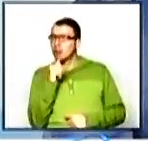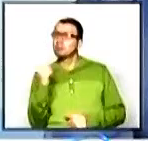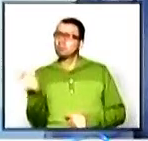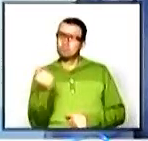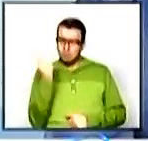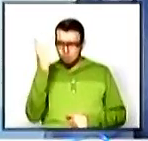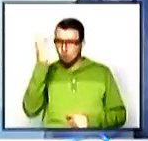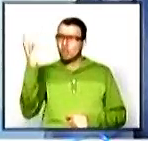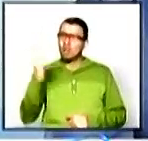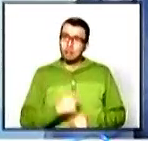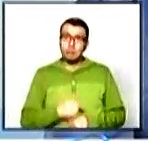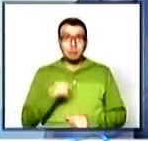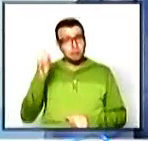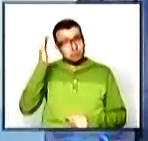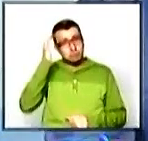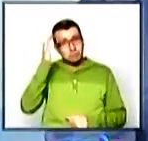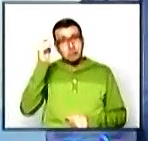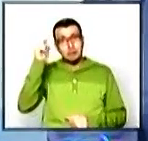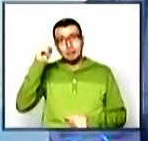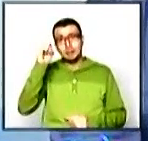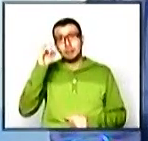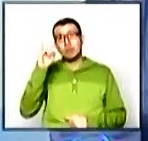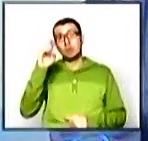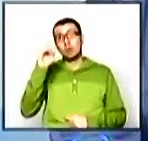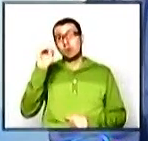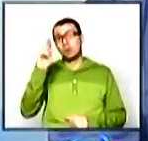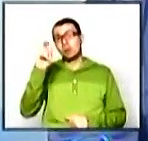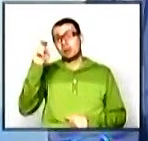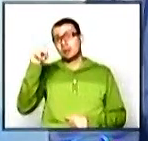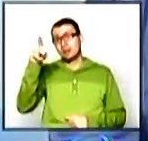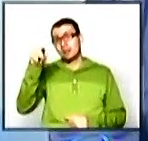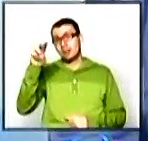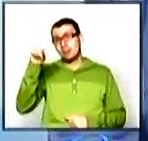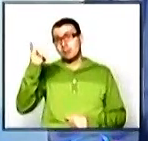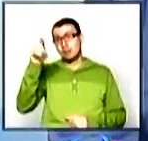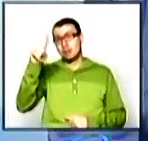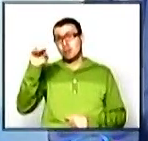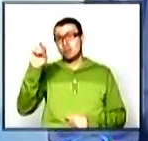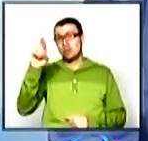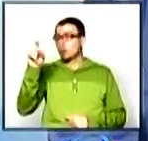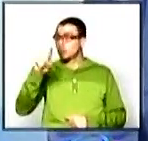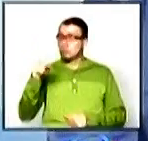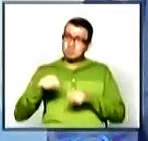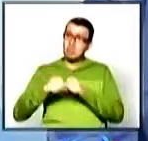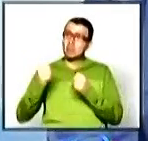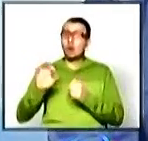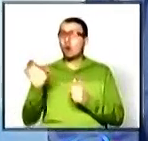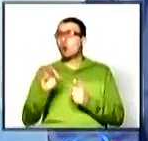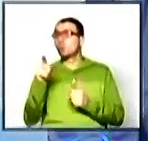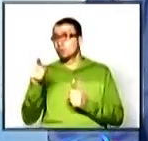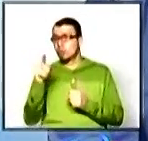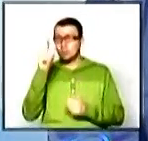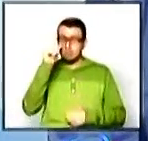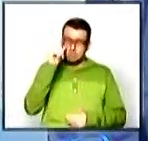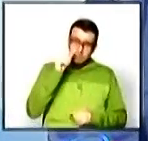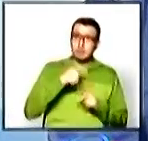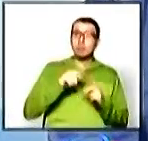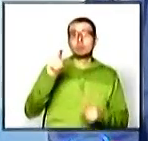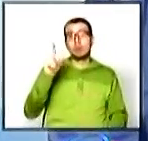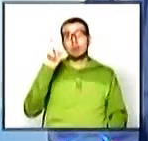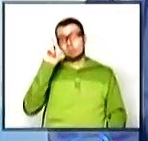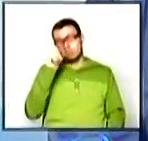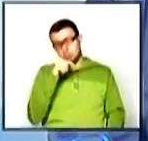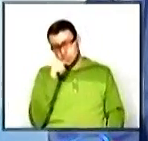porque se le alteraron los neurotransmisores o es que en el momento de conciliar el sueño está viviendo procesos de tristeza, de